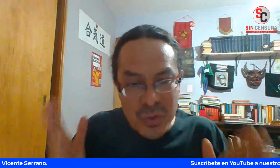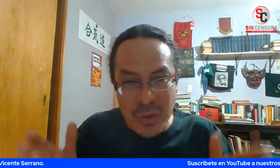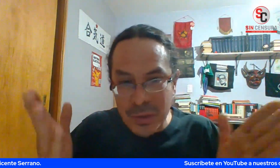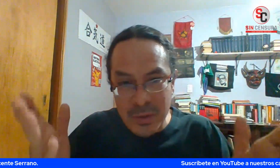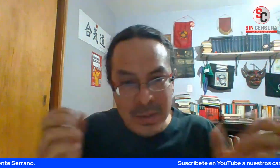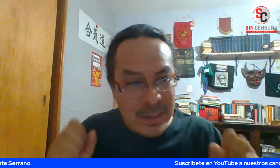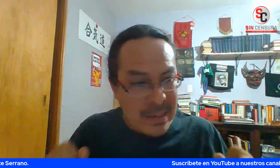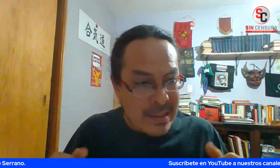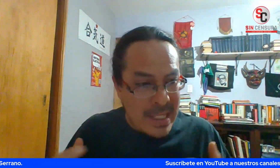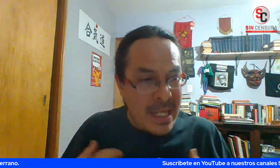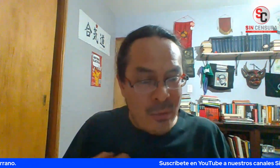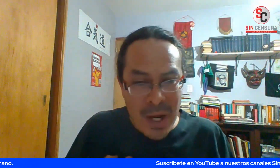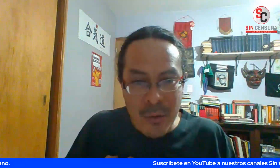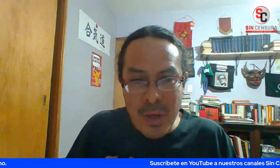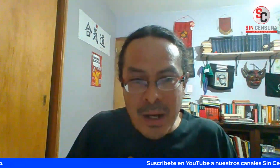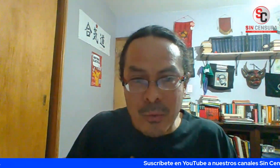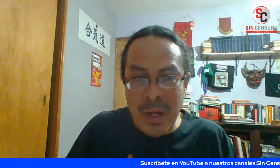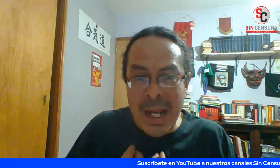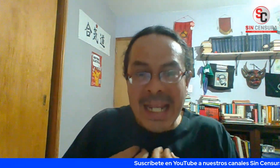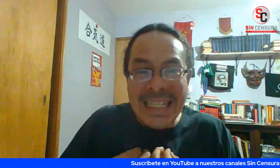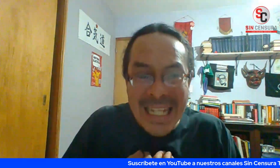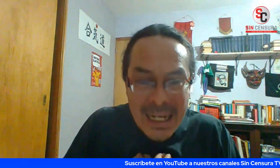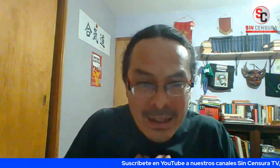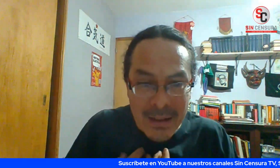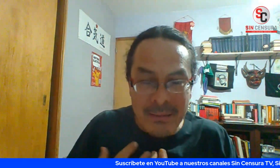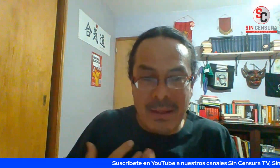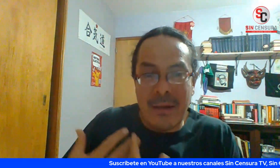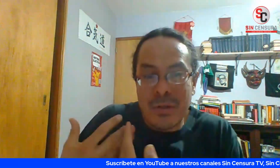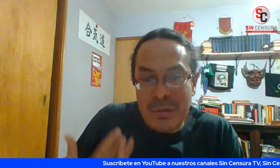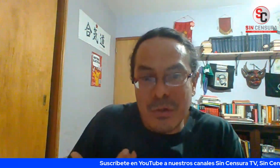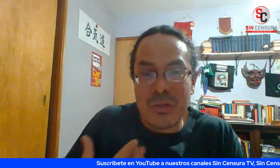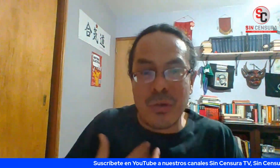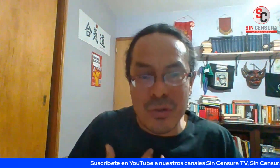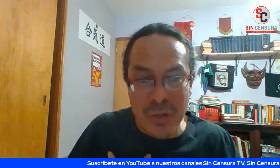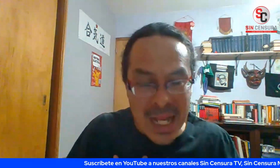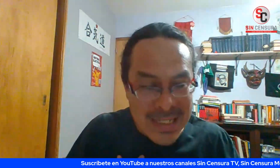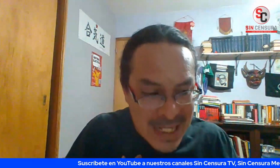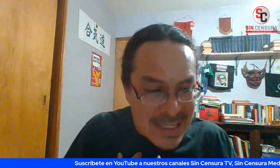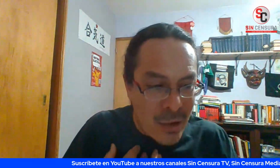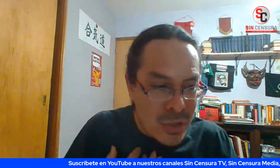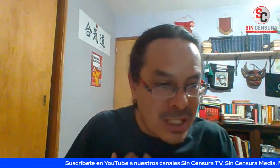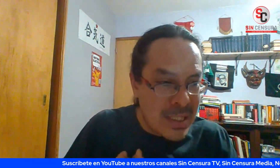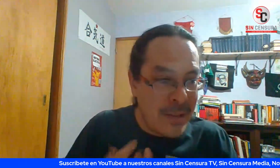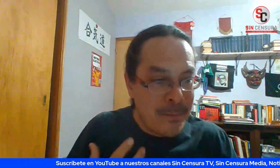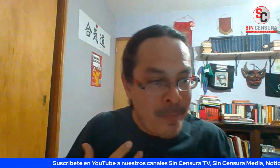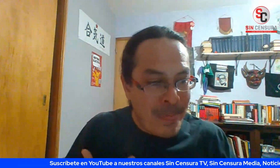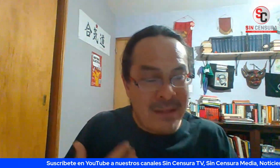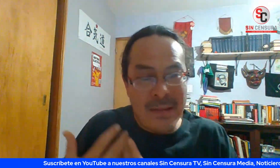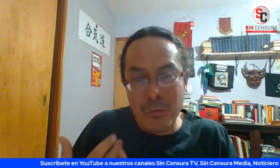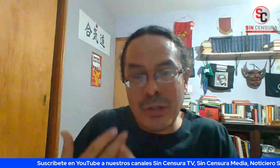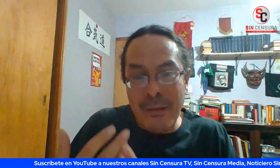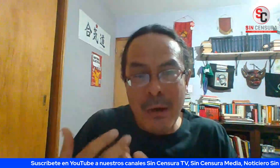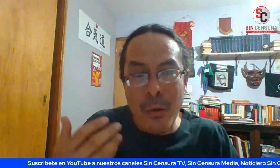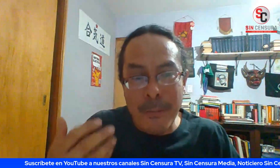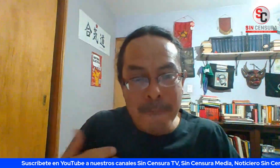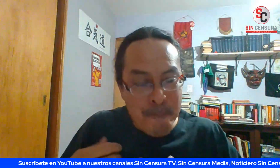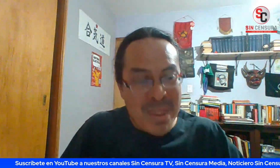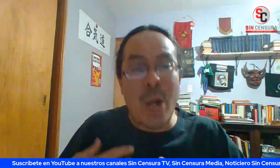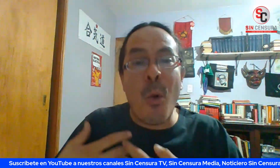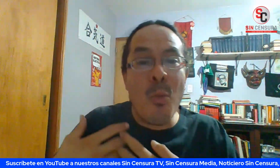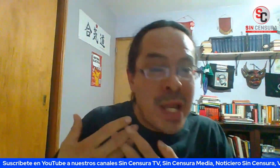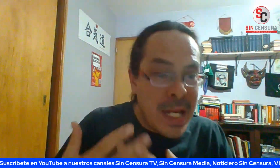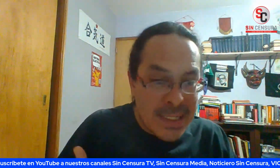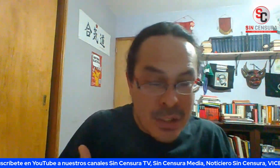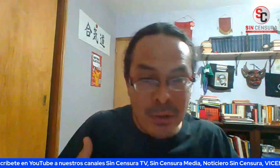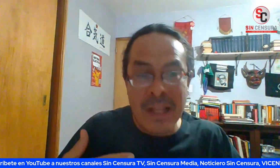su función, ¿no? Tienen una ética que los hace hacer un trabajo